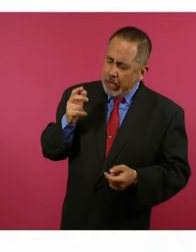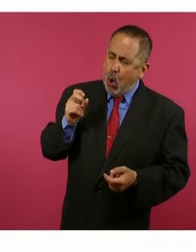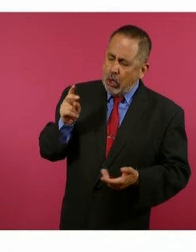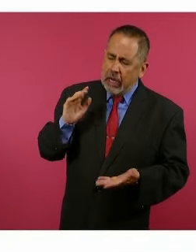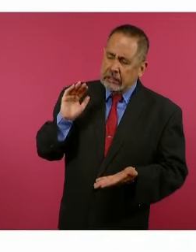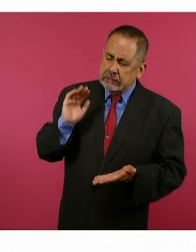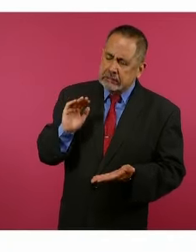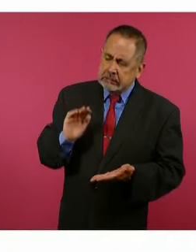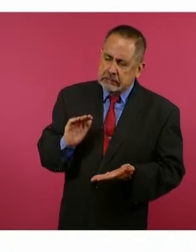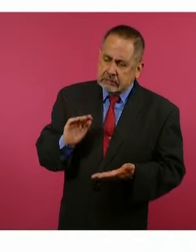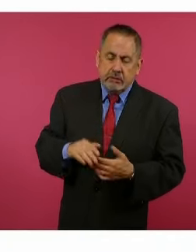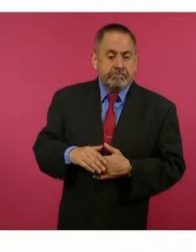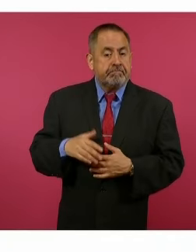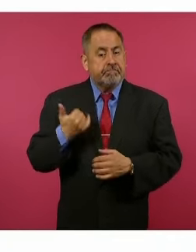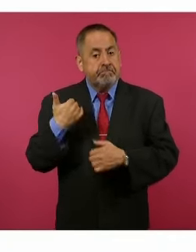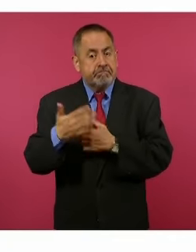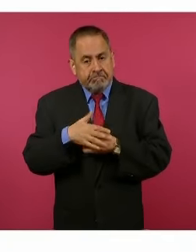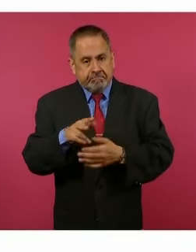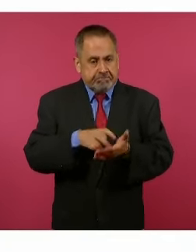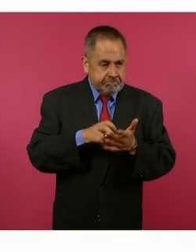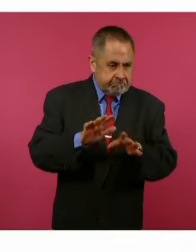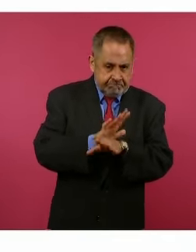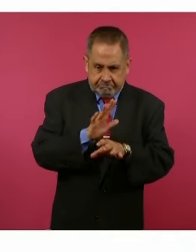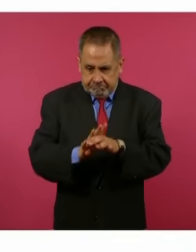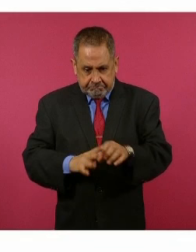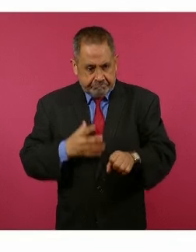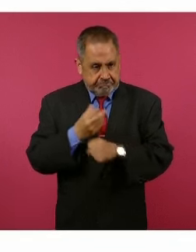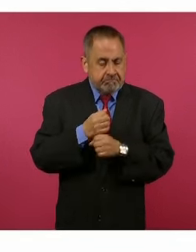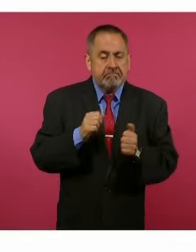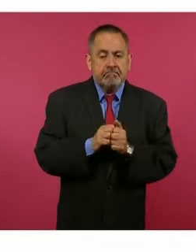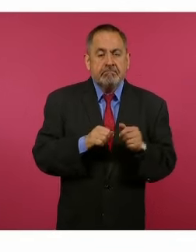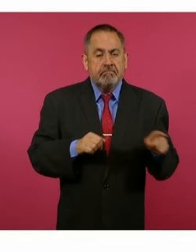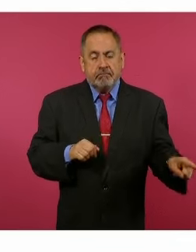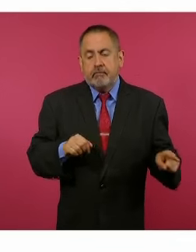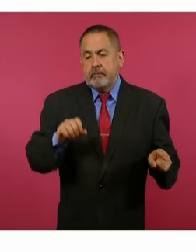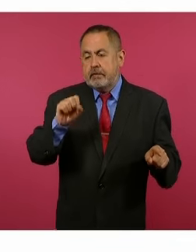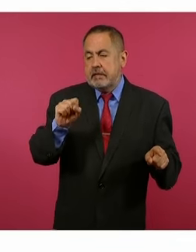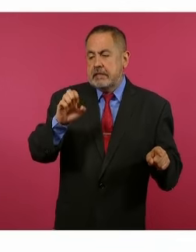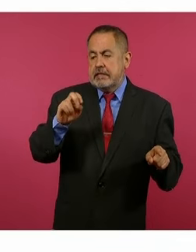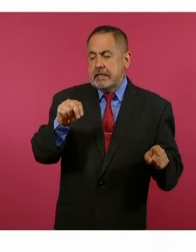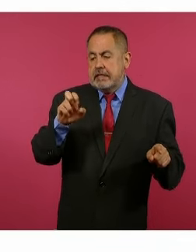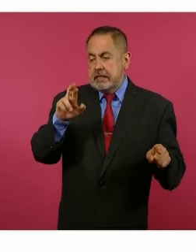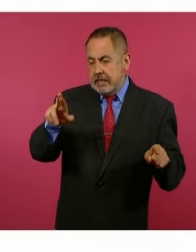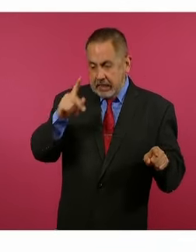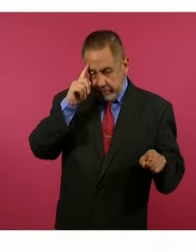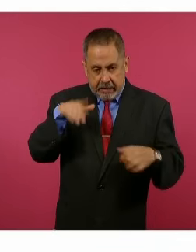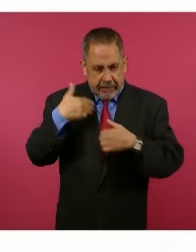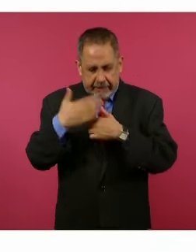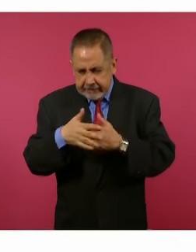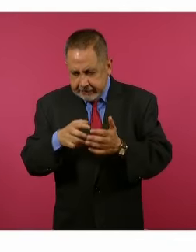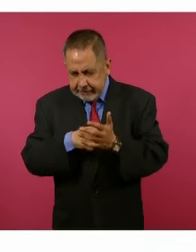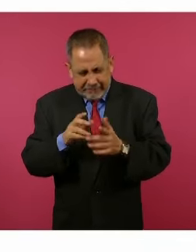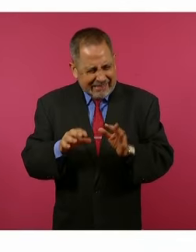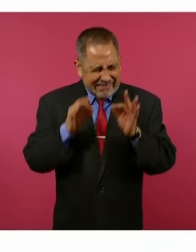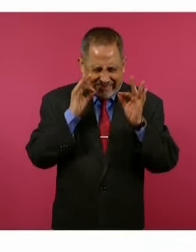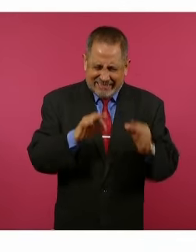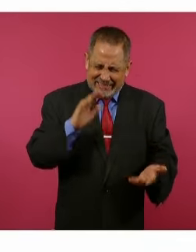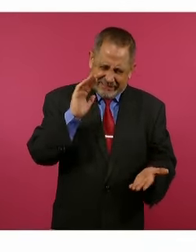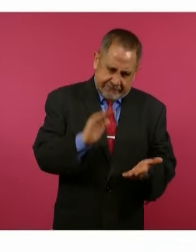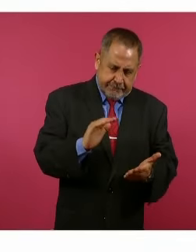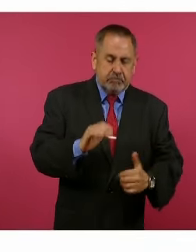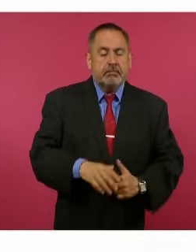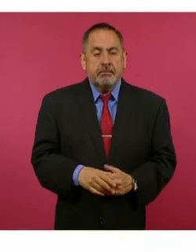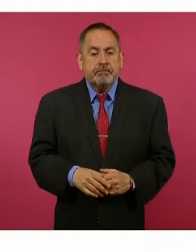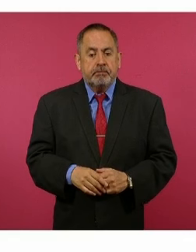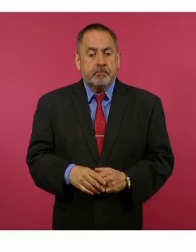algunos ajustes técnicos que vamos a a realizar en conjunto con la secretaría de energía para tener mayor precisión en esos datos